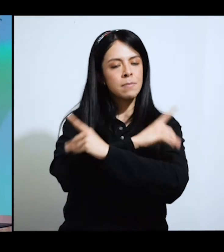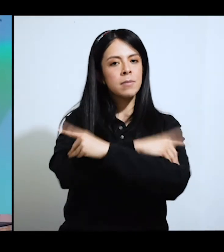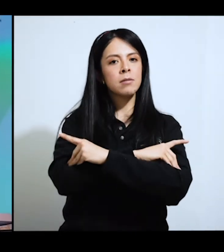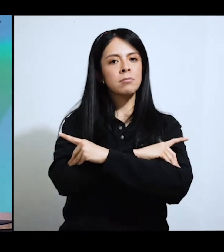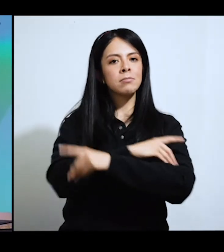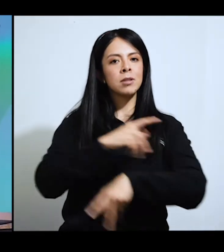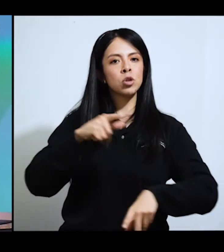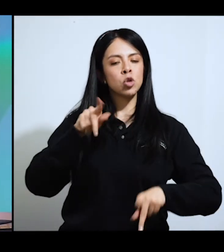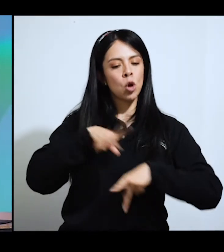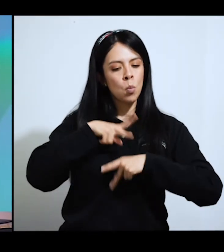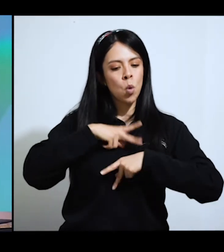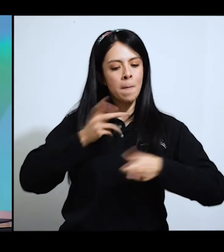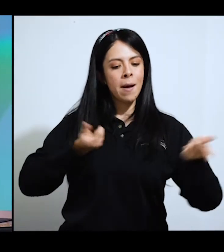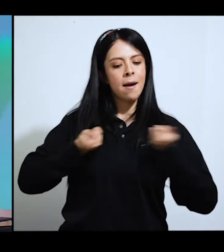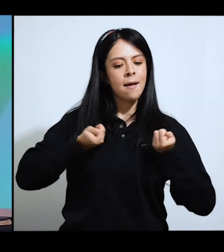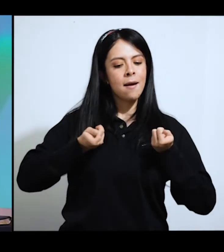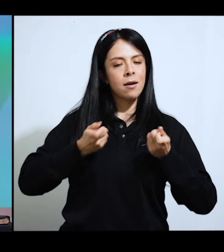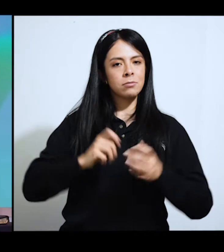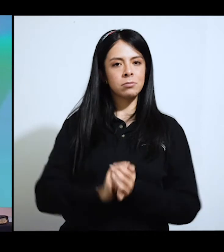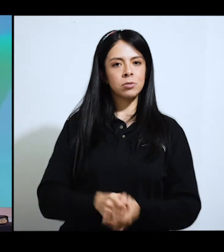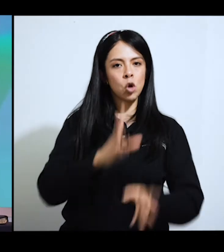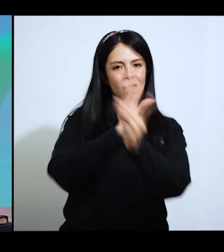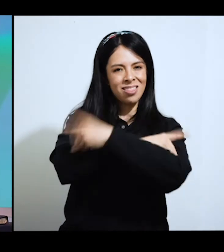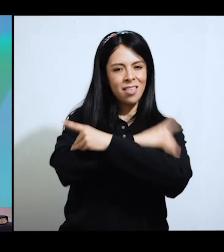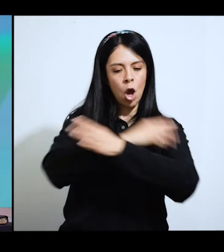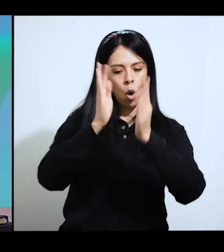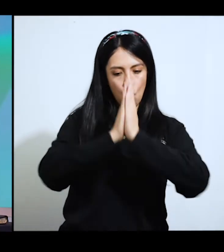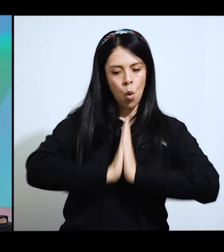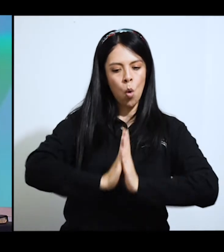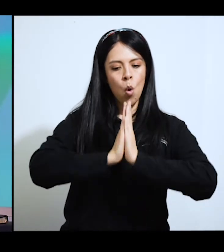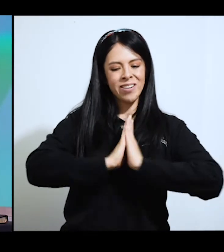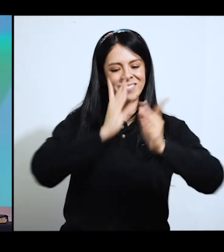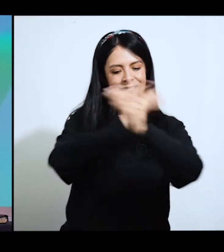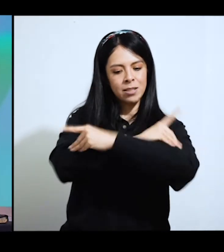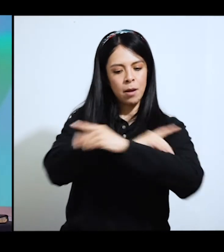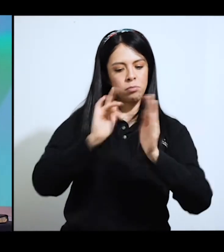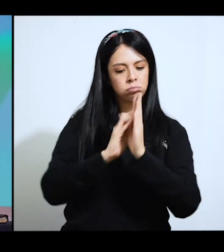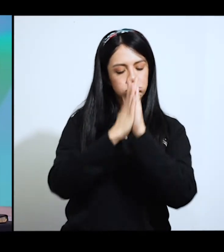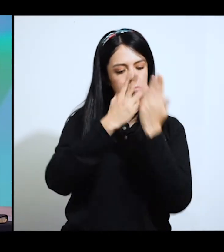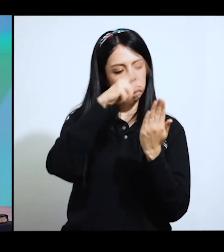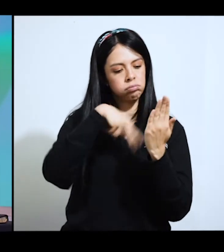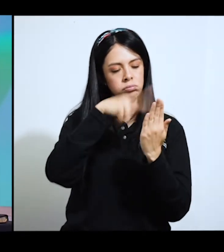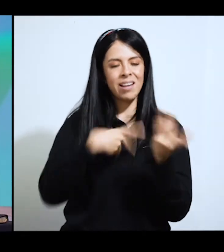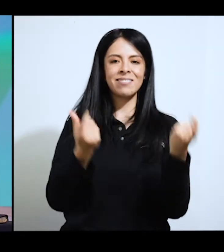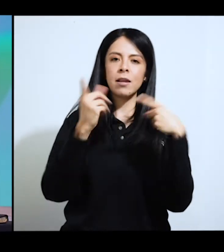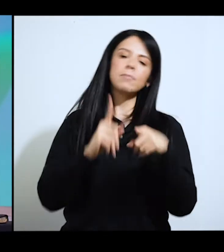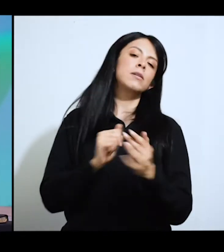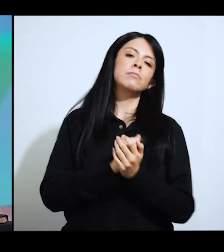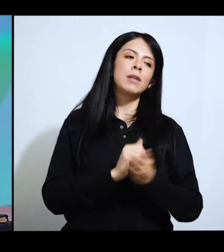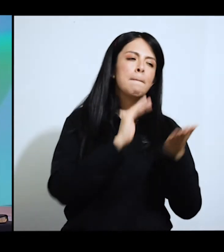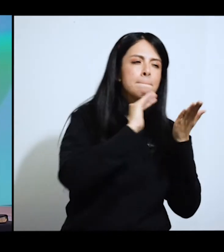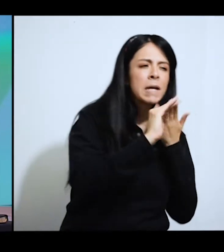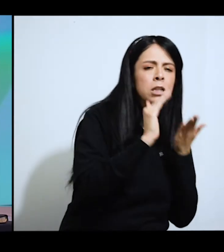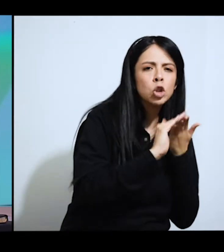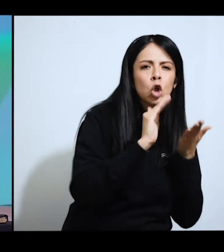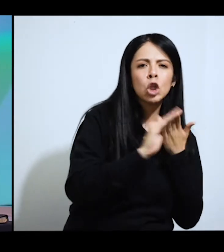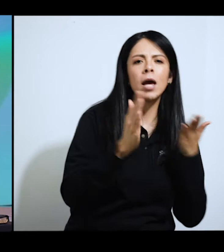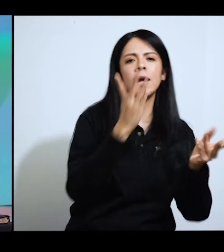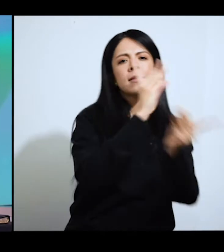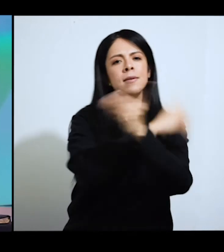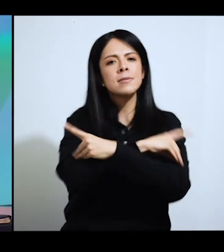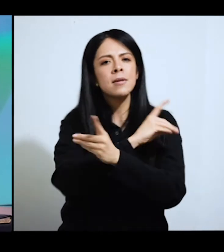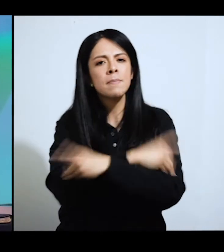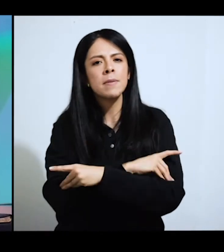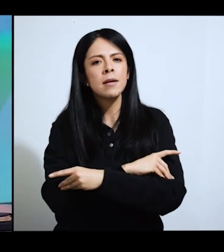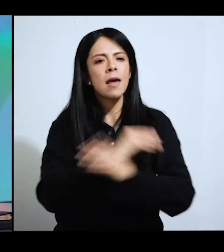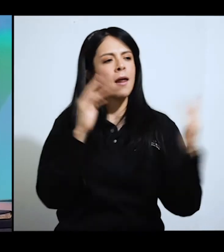de la oración, la disciplina de leer la Biblia, la disciplina de perdonar, la disciplina de hacer guerra espiritual. Pero